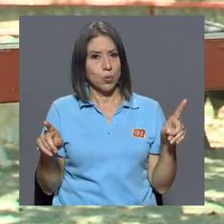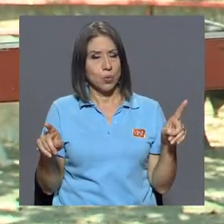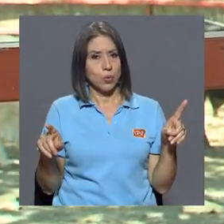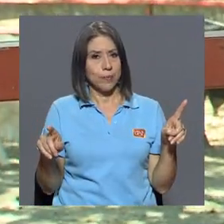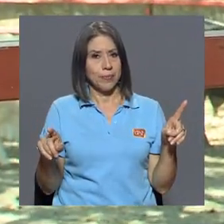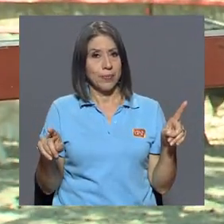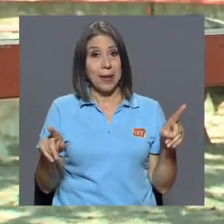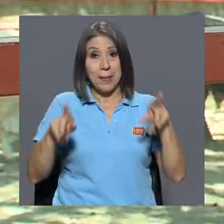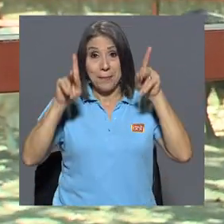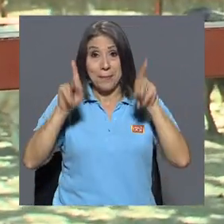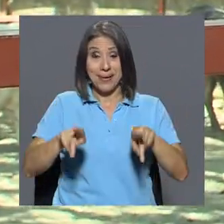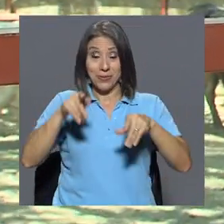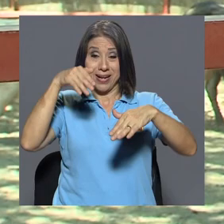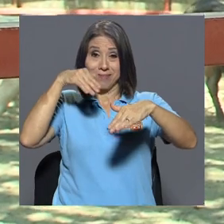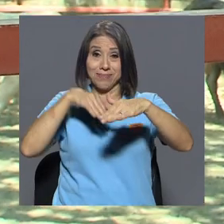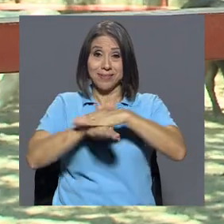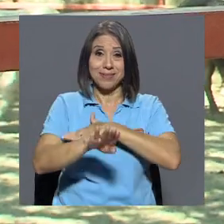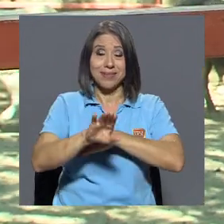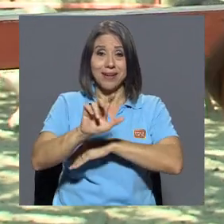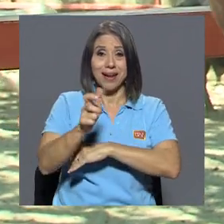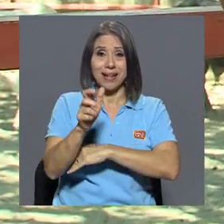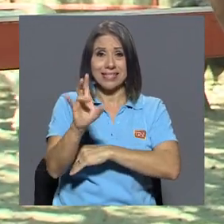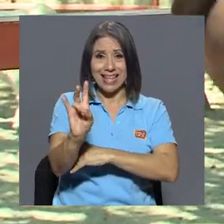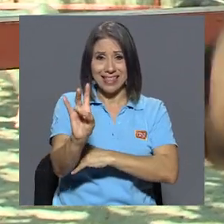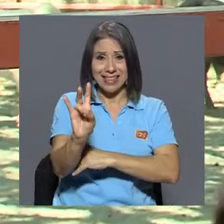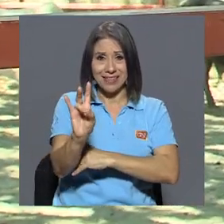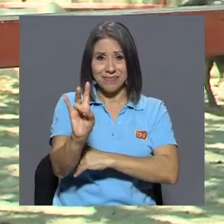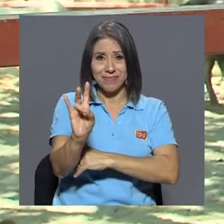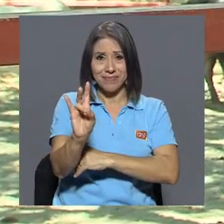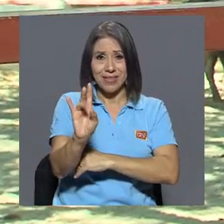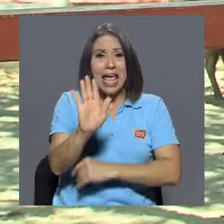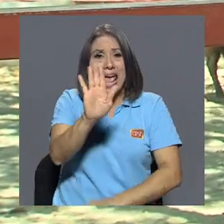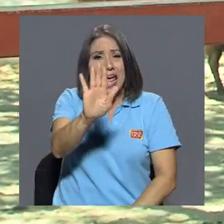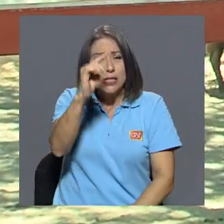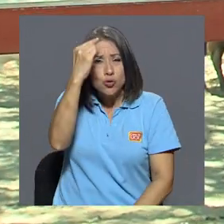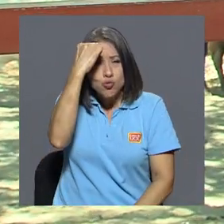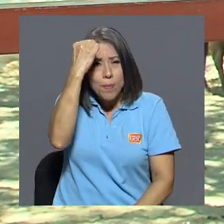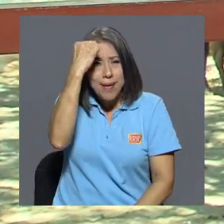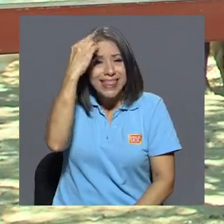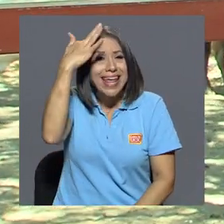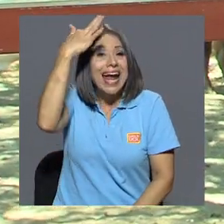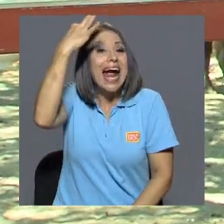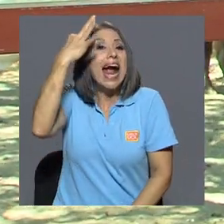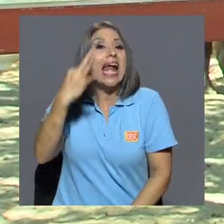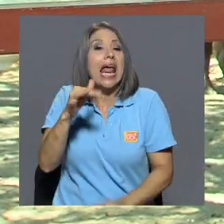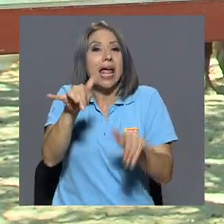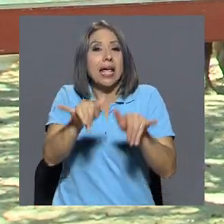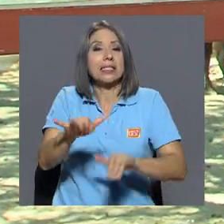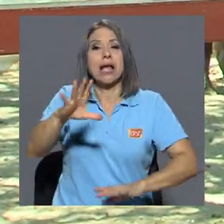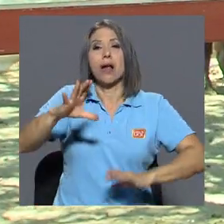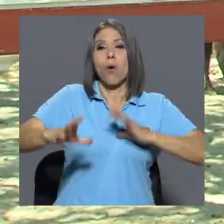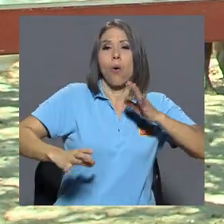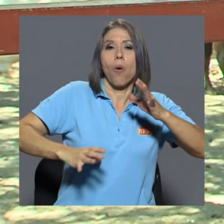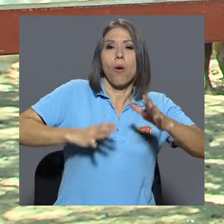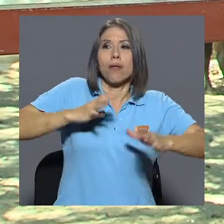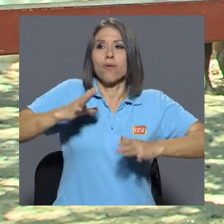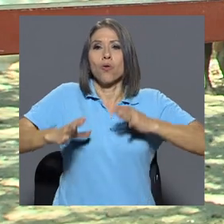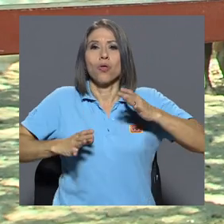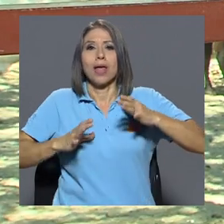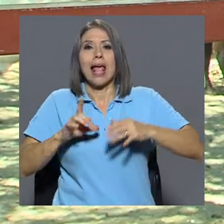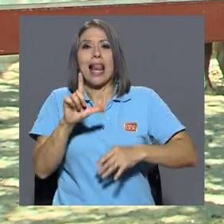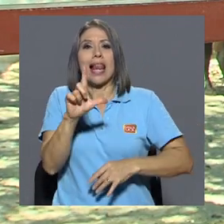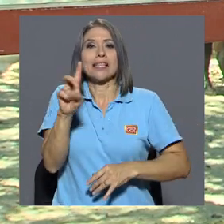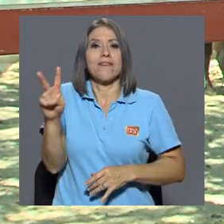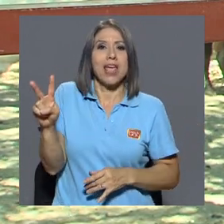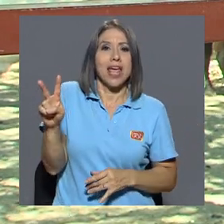El que llega a Canal 7, en su mente cree que está en Hollywood, en Las Vegas, en la Scala